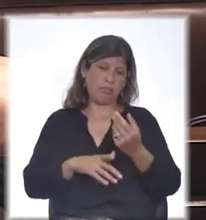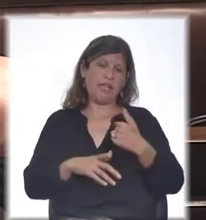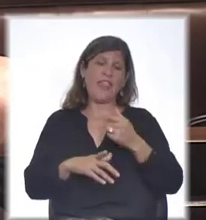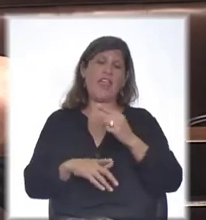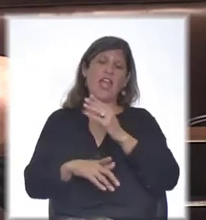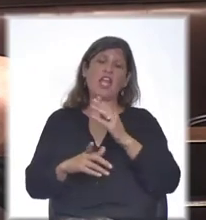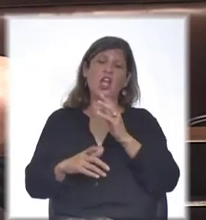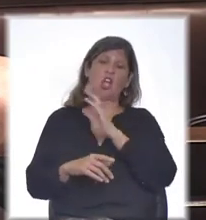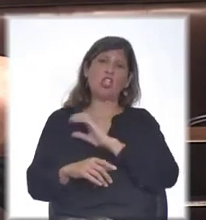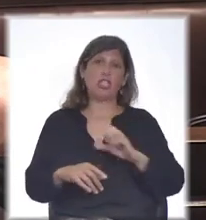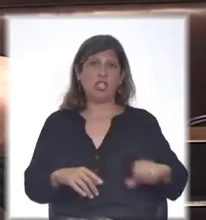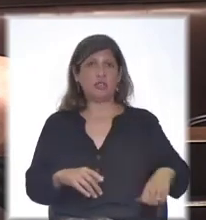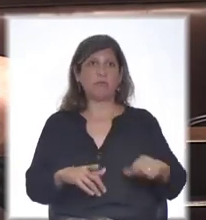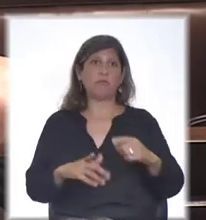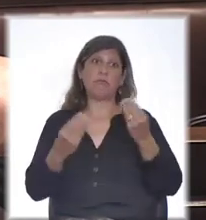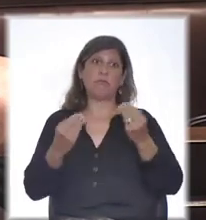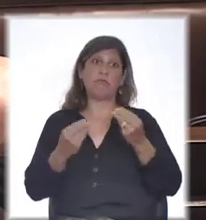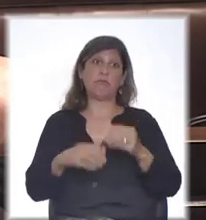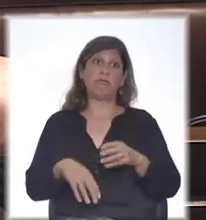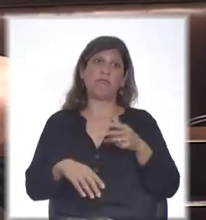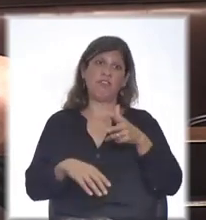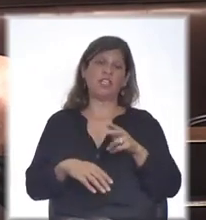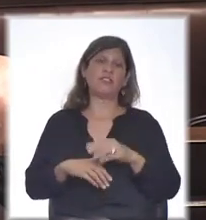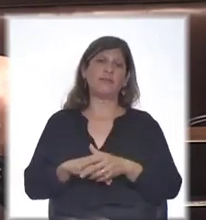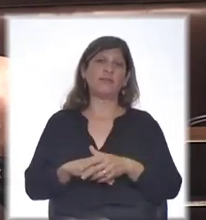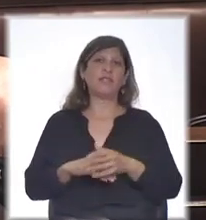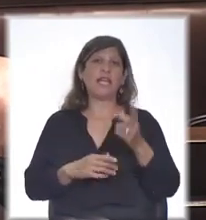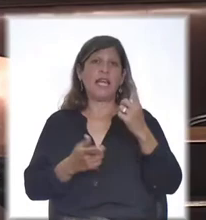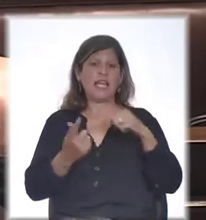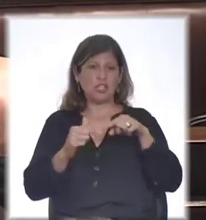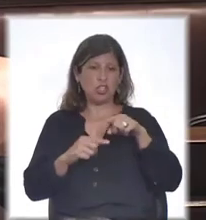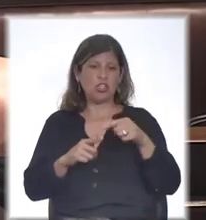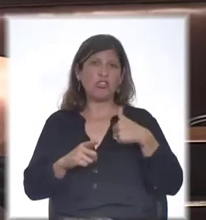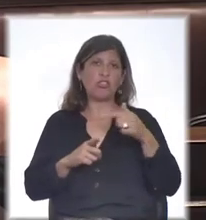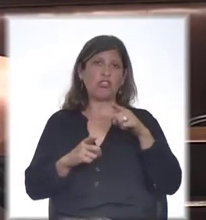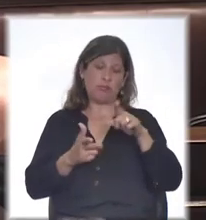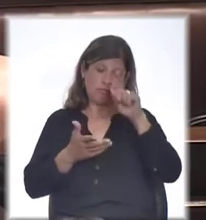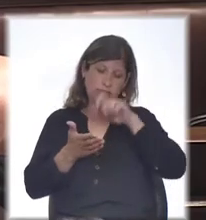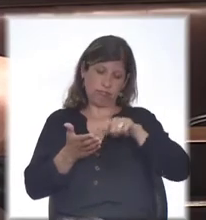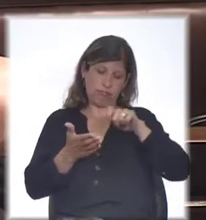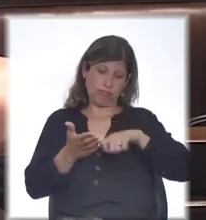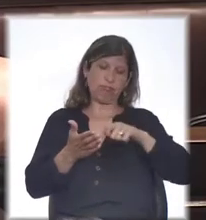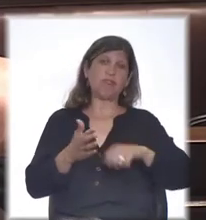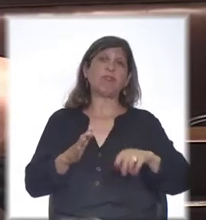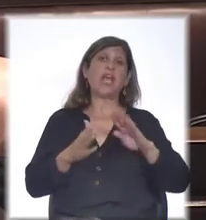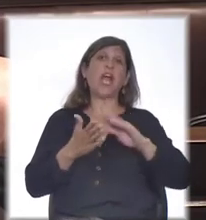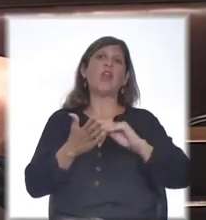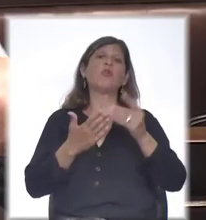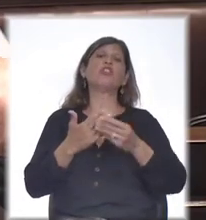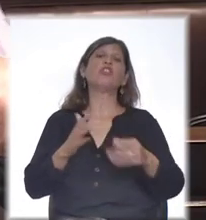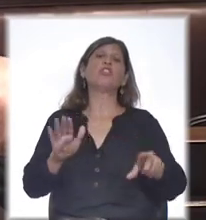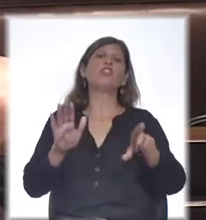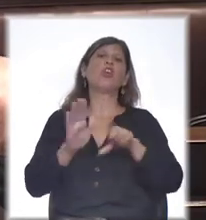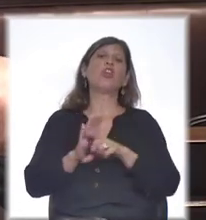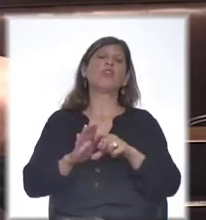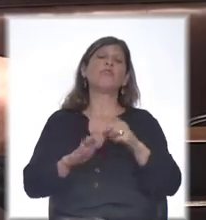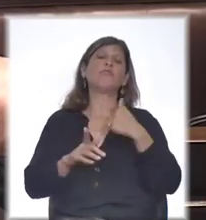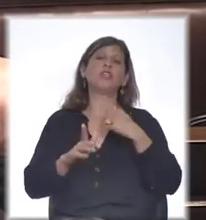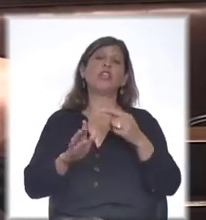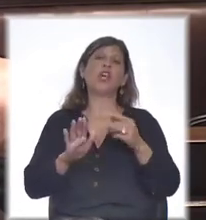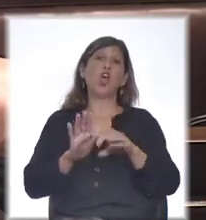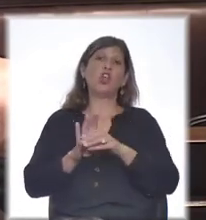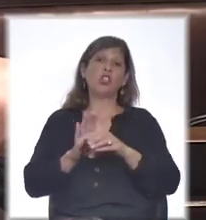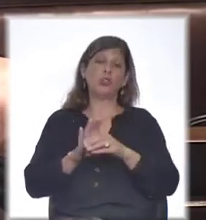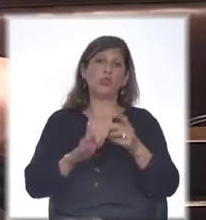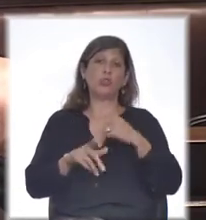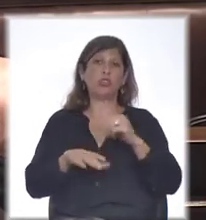Estado, y vaya qué fecha, la cual debería redactar el anteproyecto de Constitución sobre las bases elaboradas por las juntas de